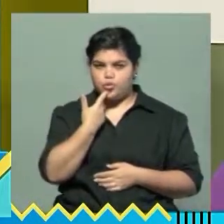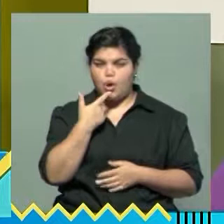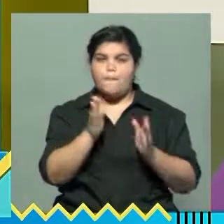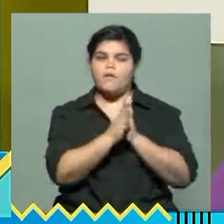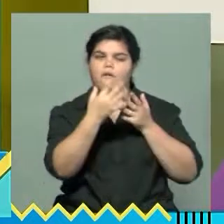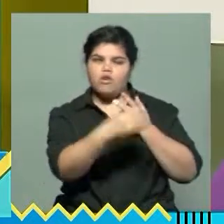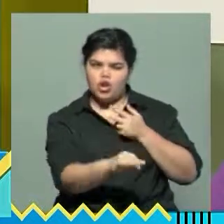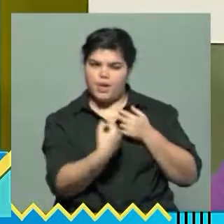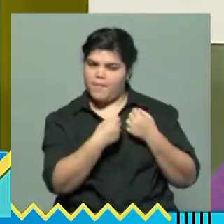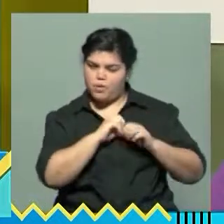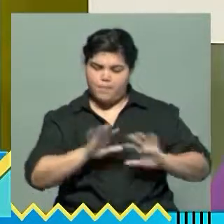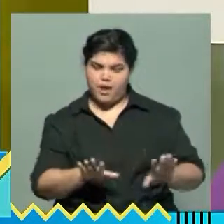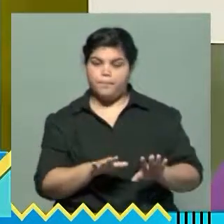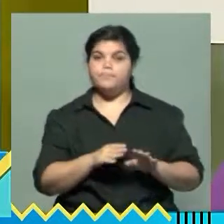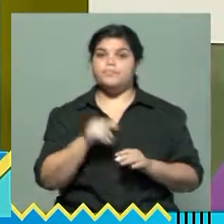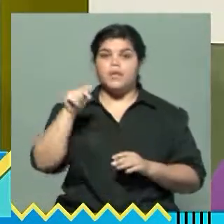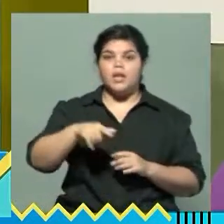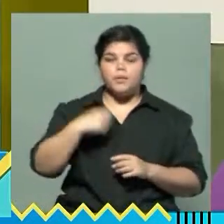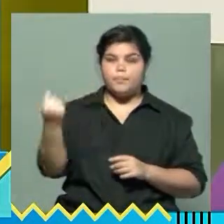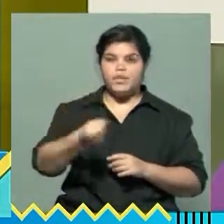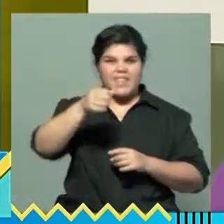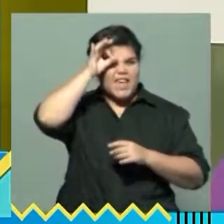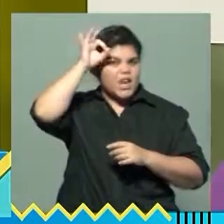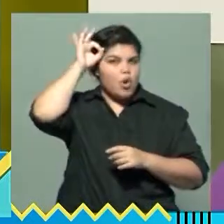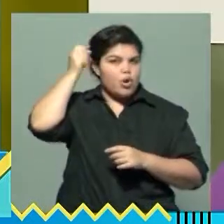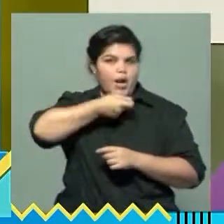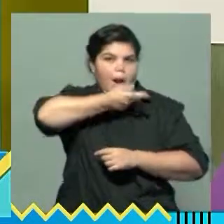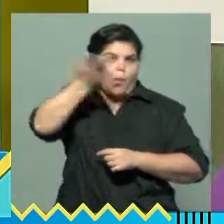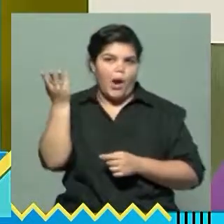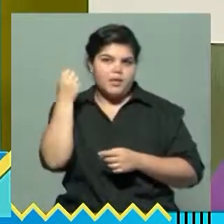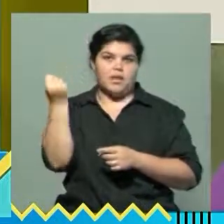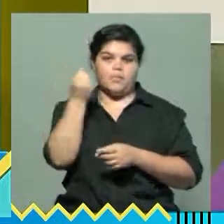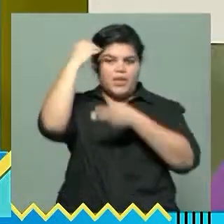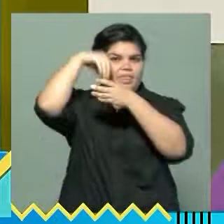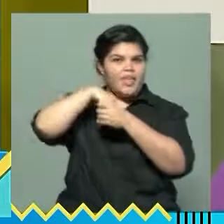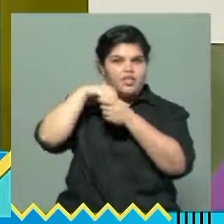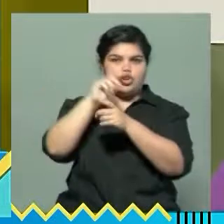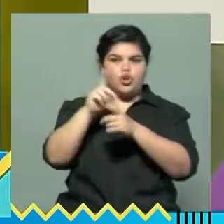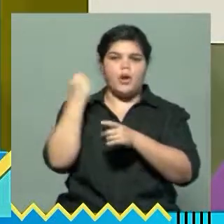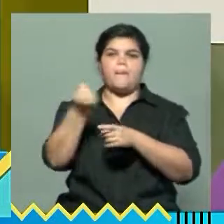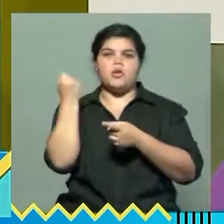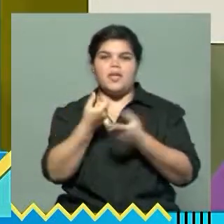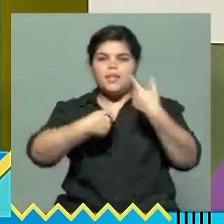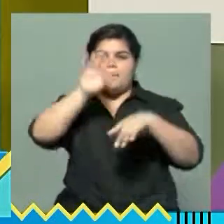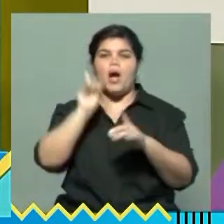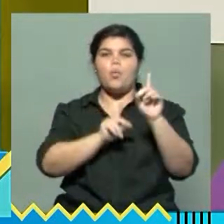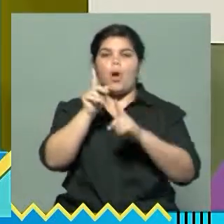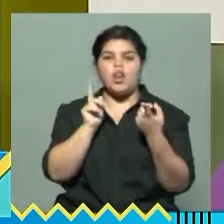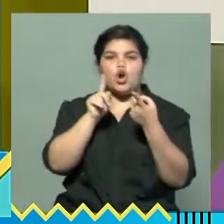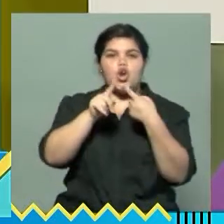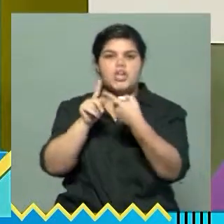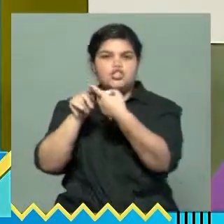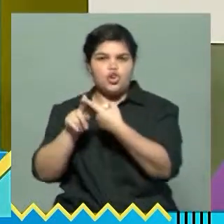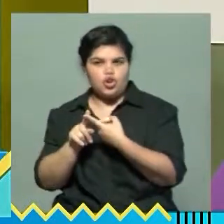si está mal, pero que no era importante en sí la cantidad de neuronas, como se nos dijo en algún momento, sino esa eficacia en las conexiones. Y te quería preguntar en